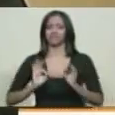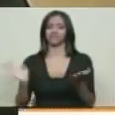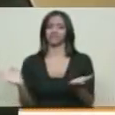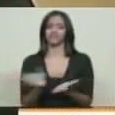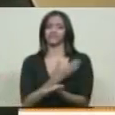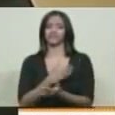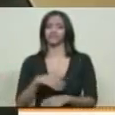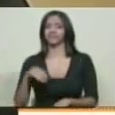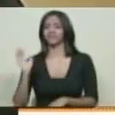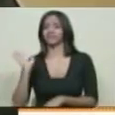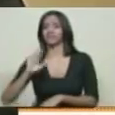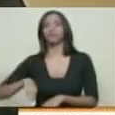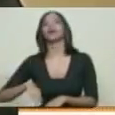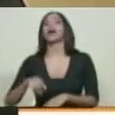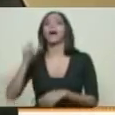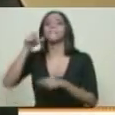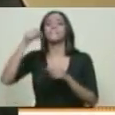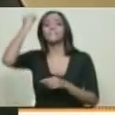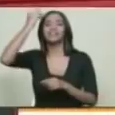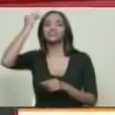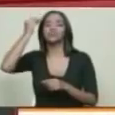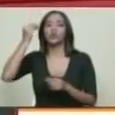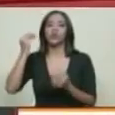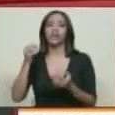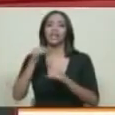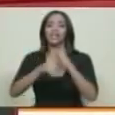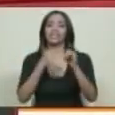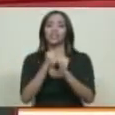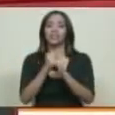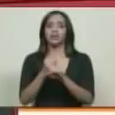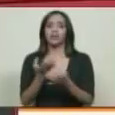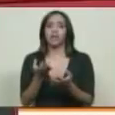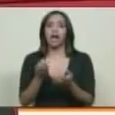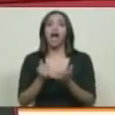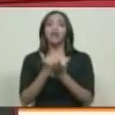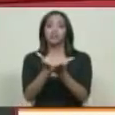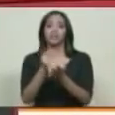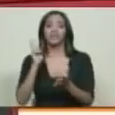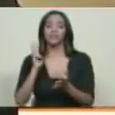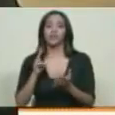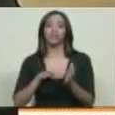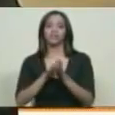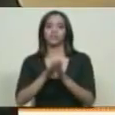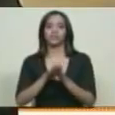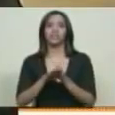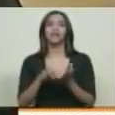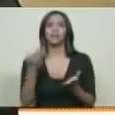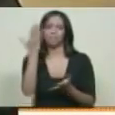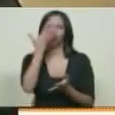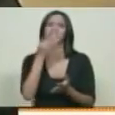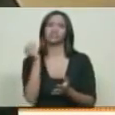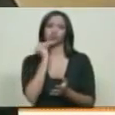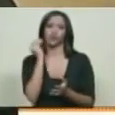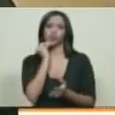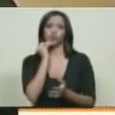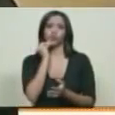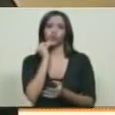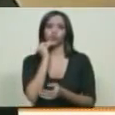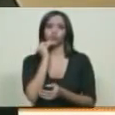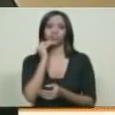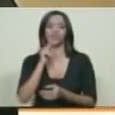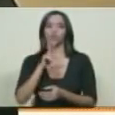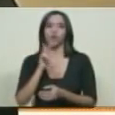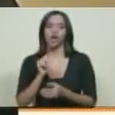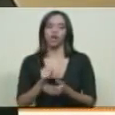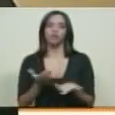que los de fuera van a venir a solucionar las cosas de Venezuela, bueno, yo creo que es pasa de tonto, ¿eh? Ya entra ya dentro del